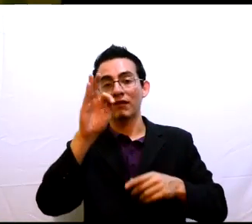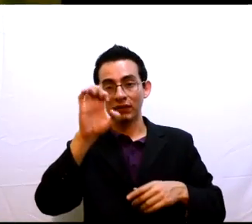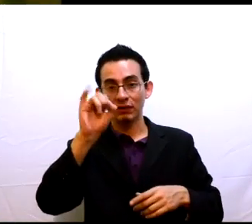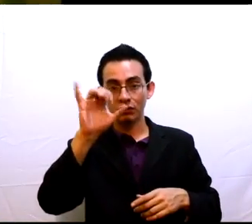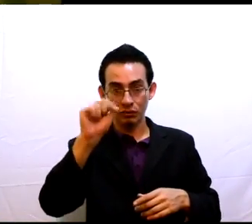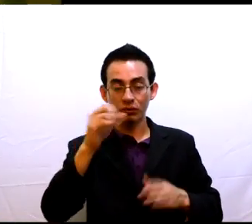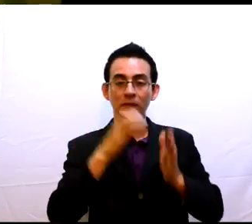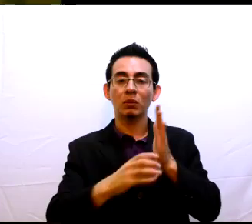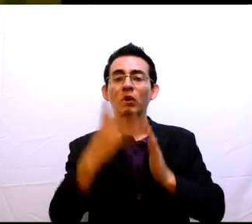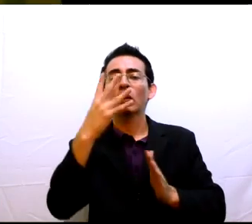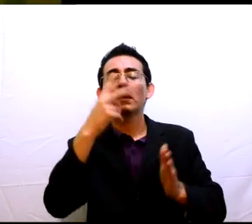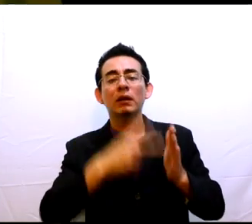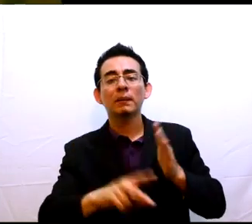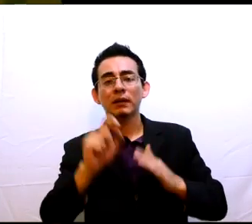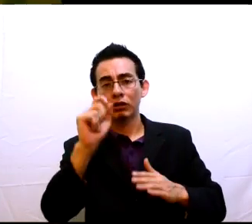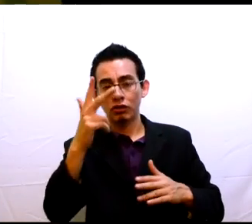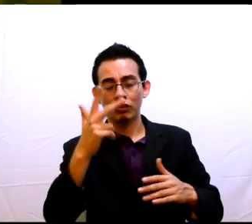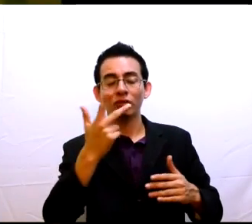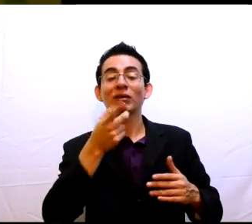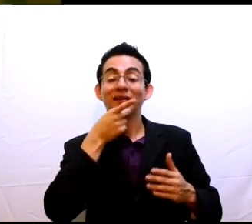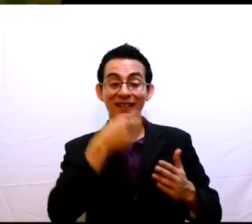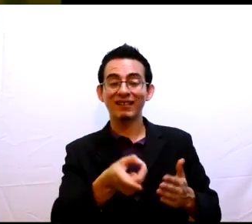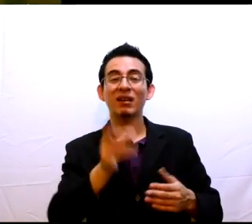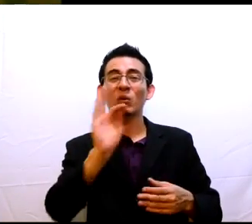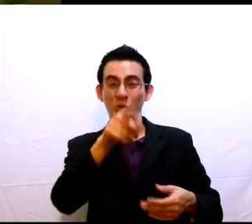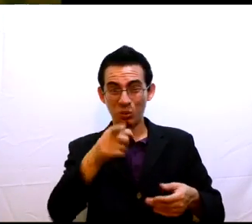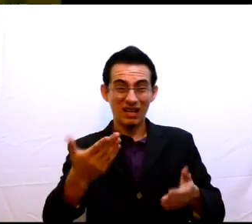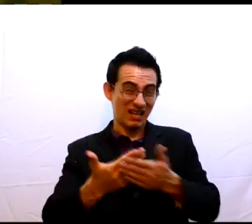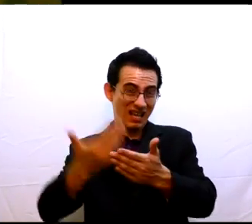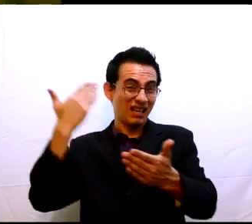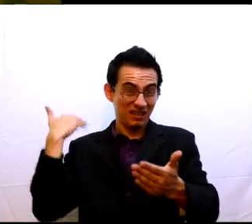el que hurtaba no surte más